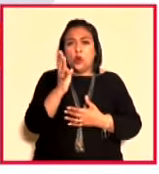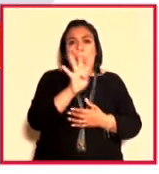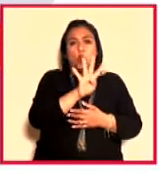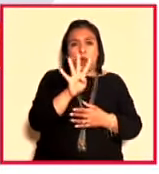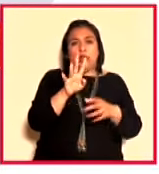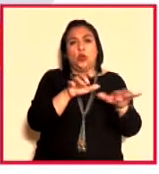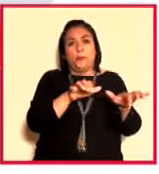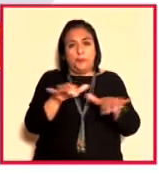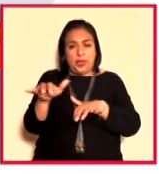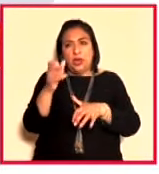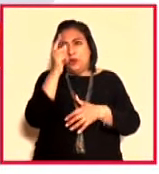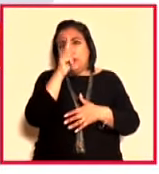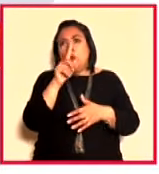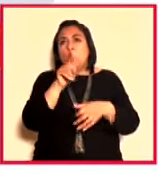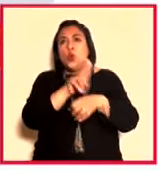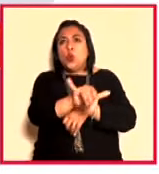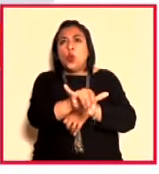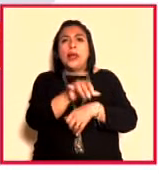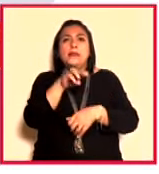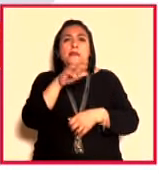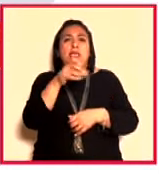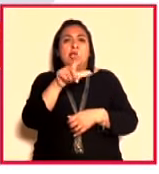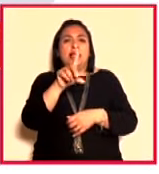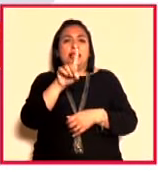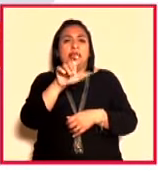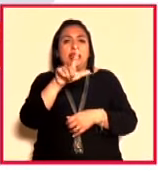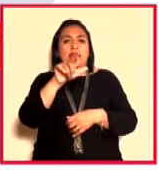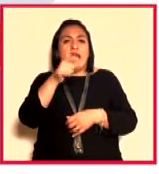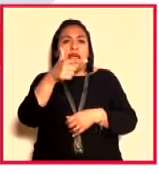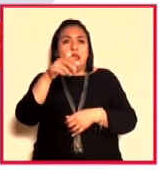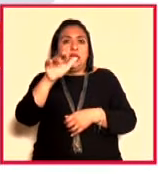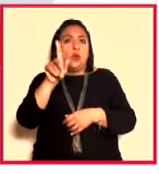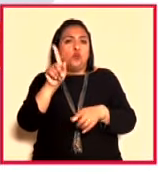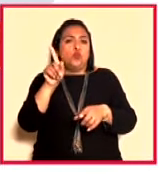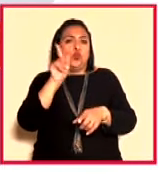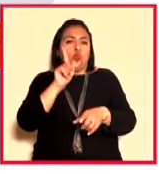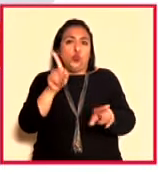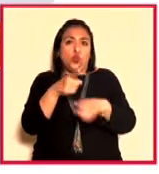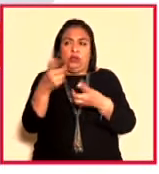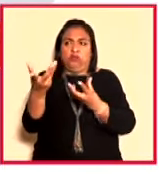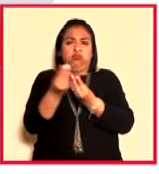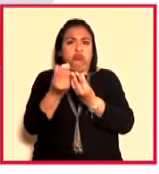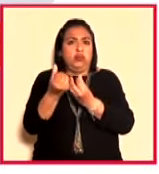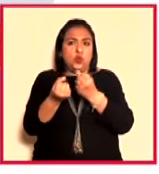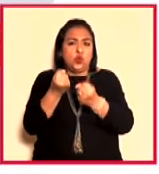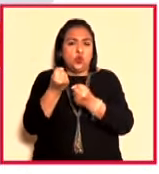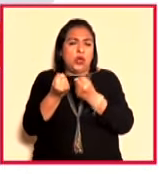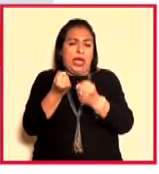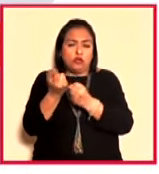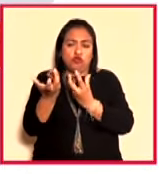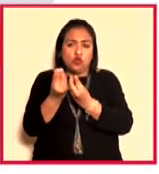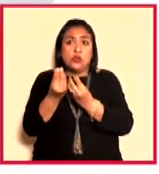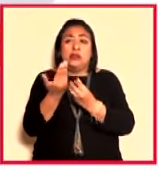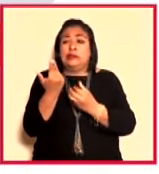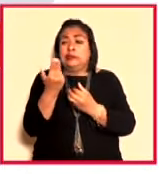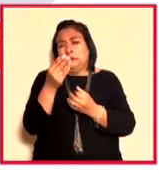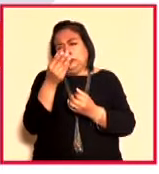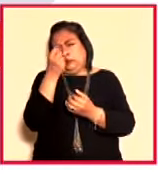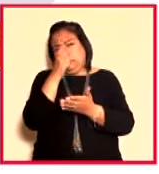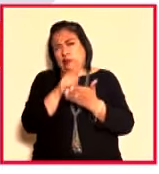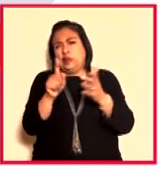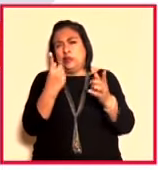del compositor uruguayo Miguel del Águila, otro músico que ha estado cerca de nosotros a lo largo de los años y que acaba de componer tres